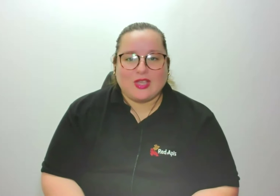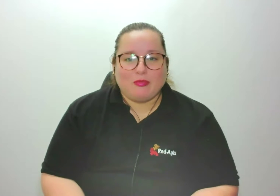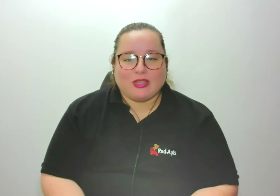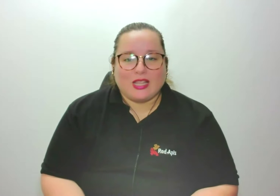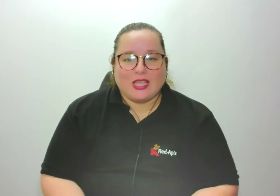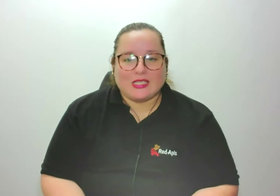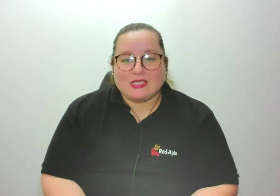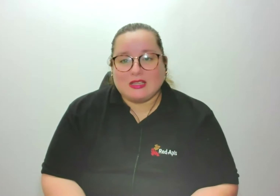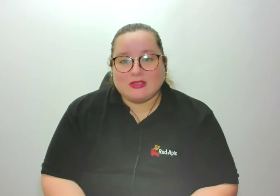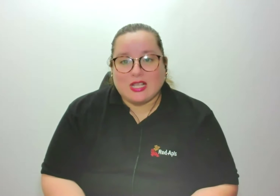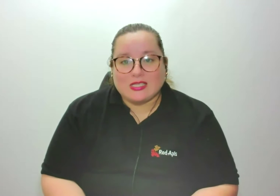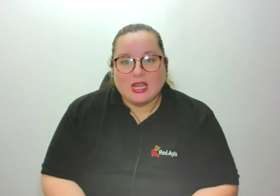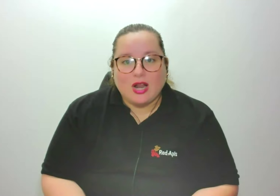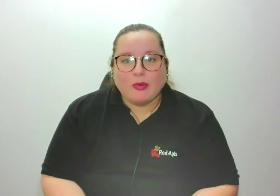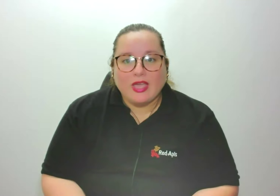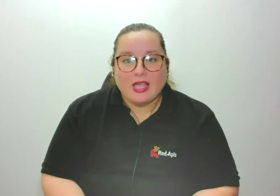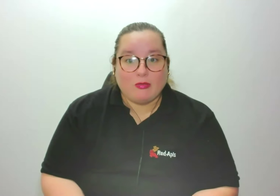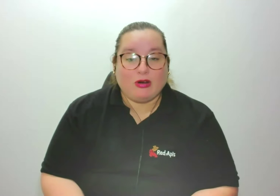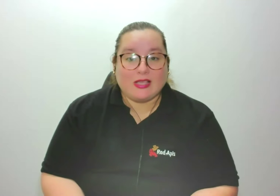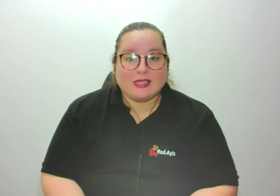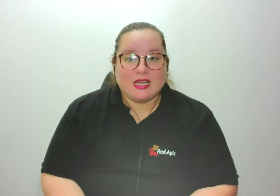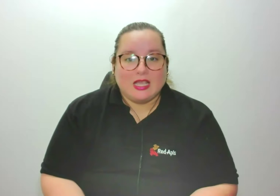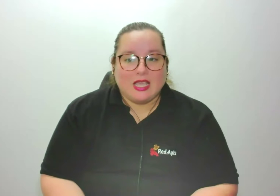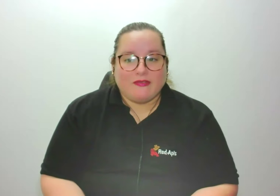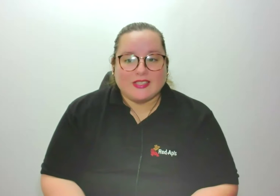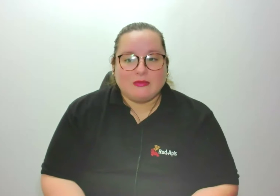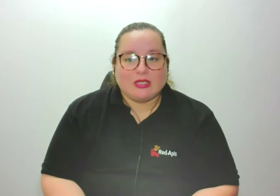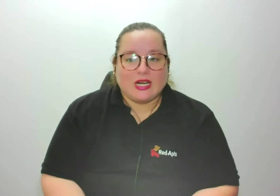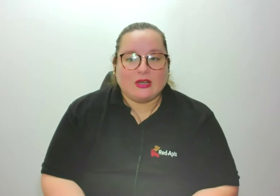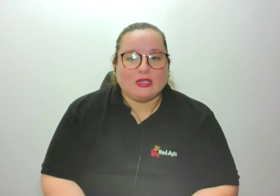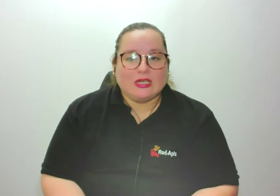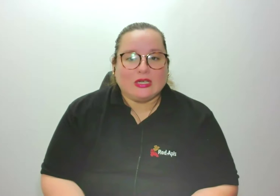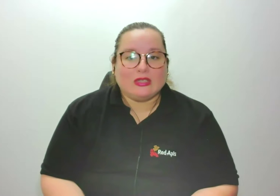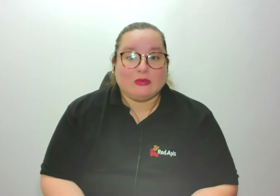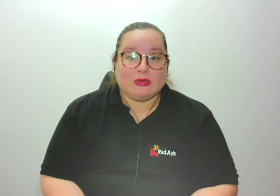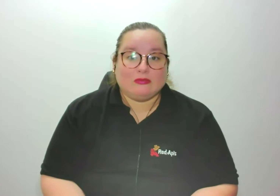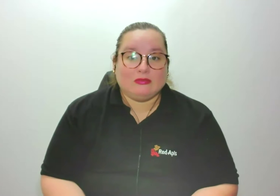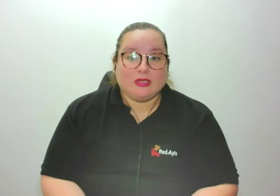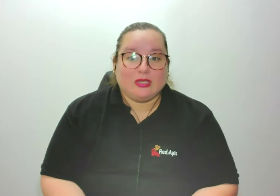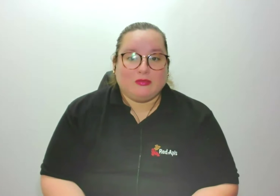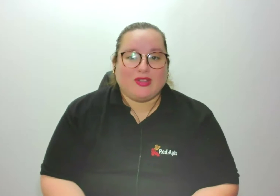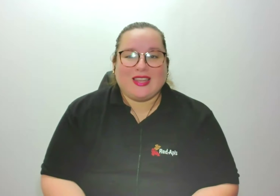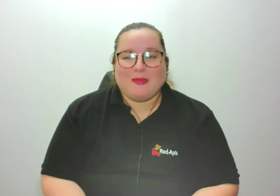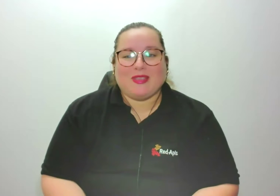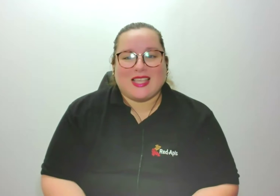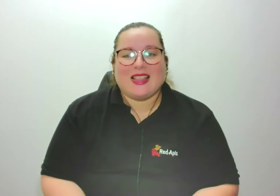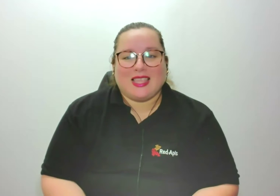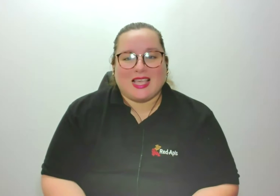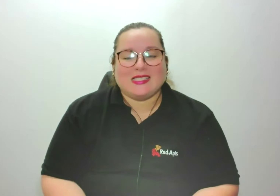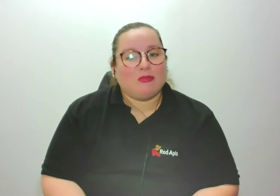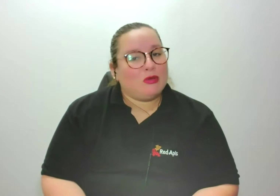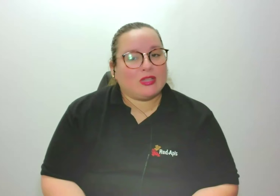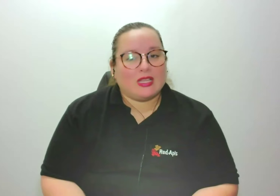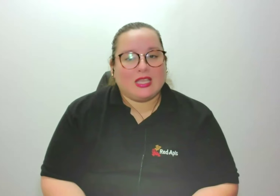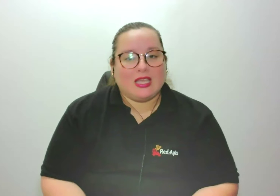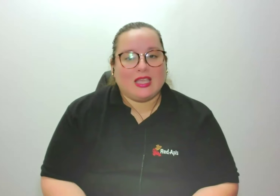Pero eso es importante que si es cierto, si las señas no las puede, que lo mejor hacer es fácil mostrarle con dibujo, pero tiene que empezar antes,